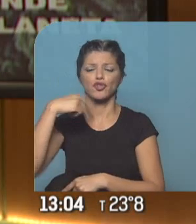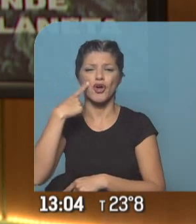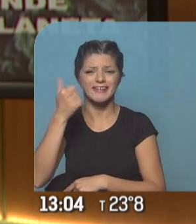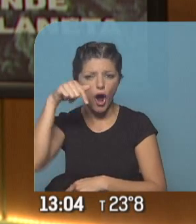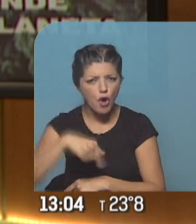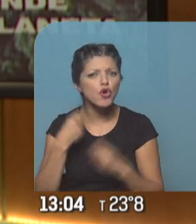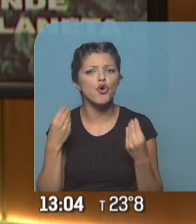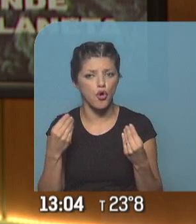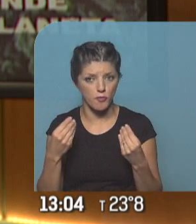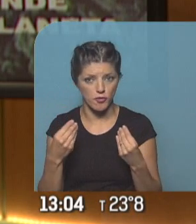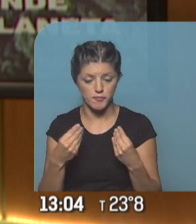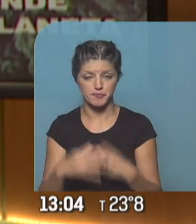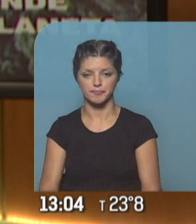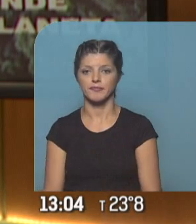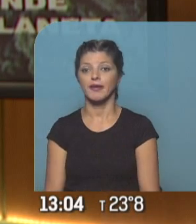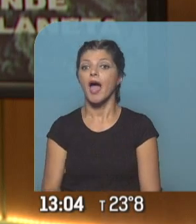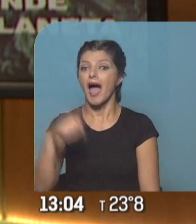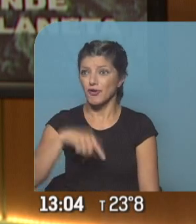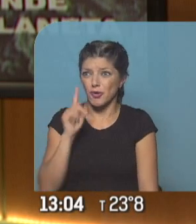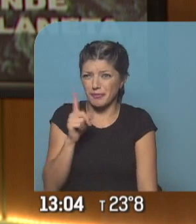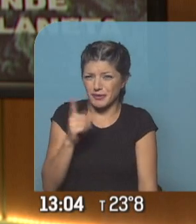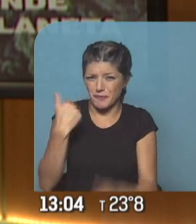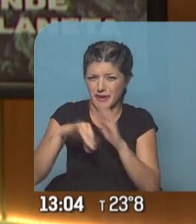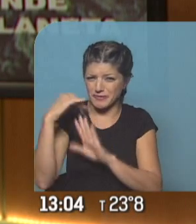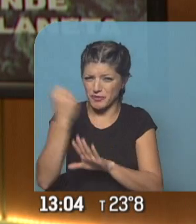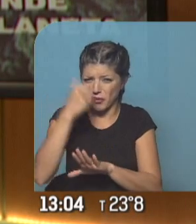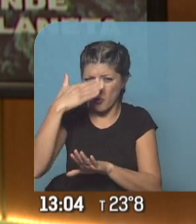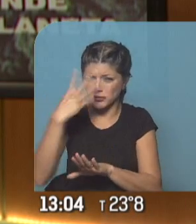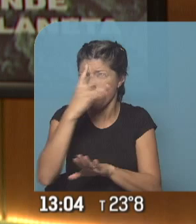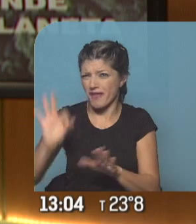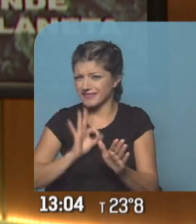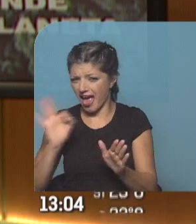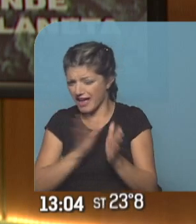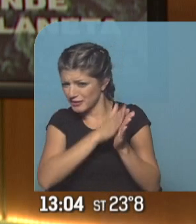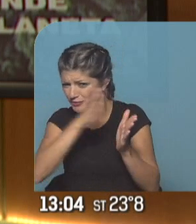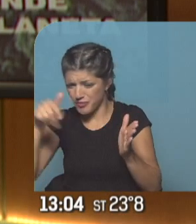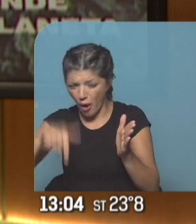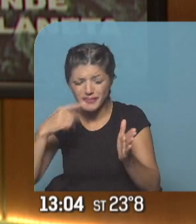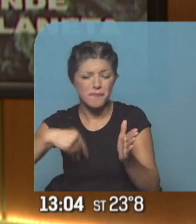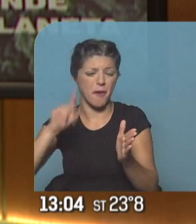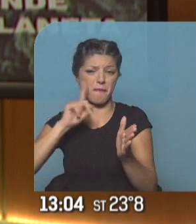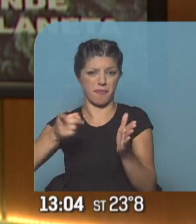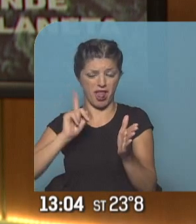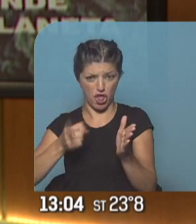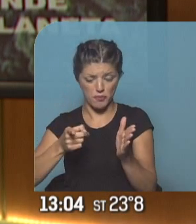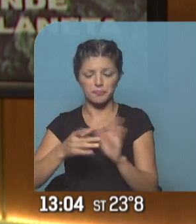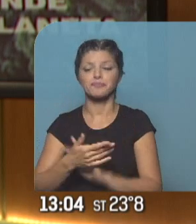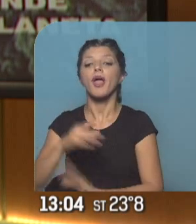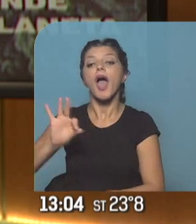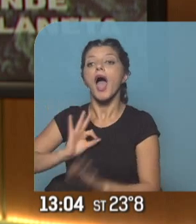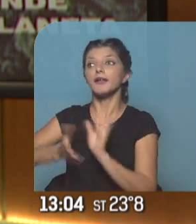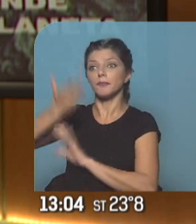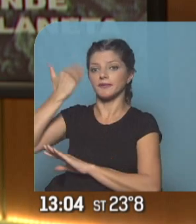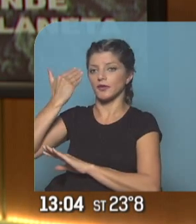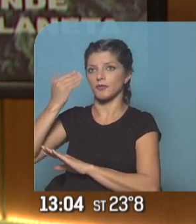este momento enfrenta uno de los mayores peligros de amenaza de los últimos 40 años. Ese es el diagnóstico. El año pasado, durante